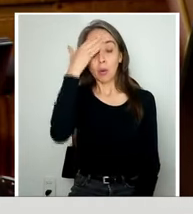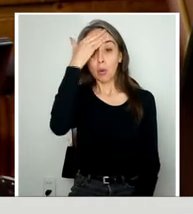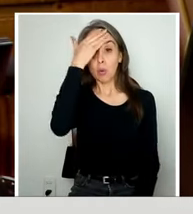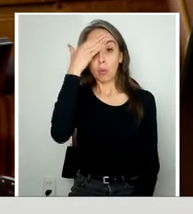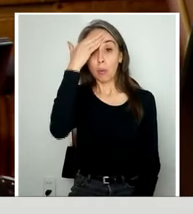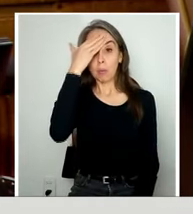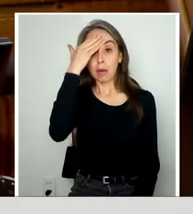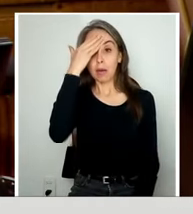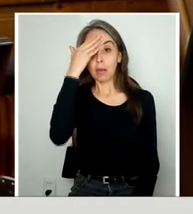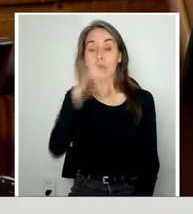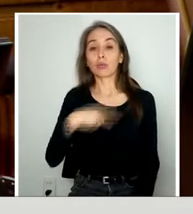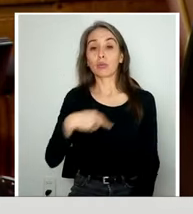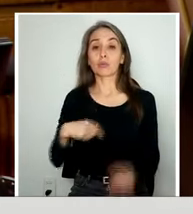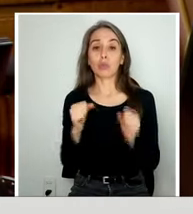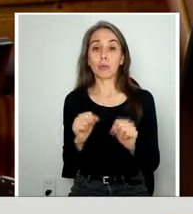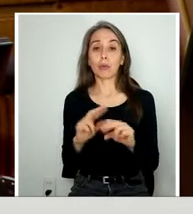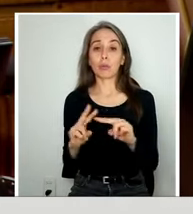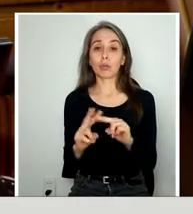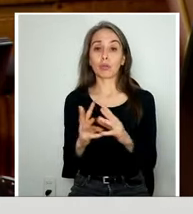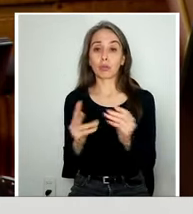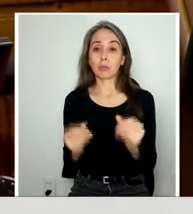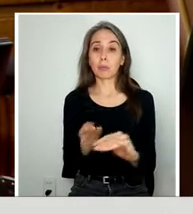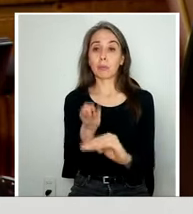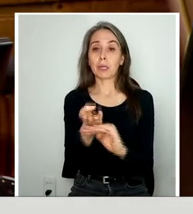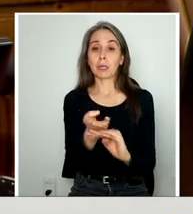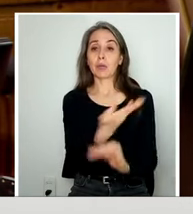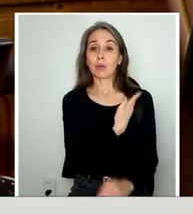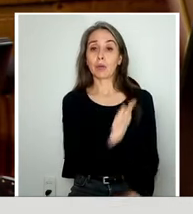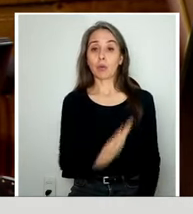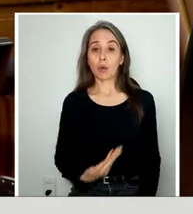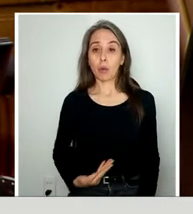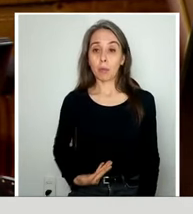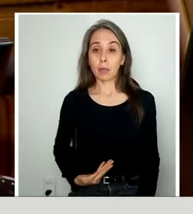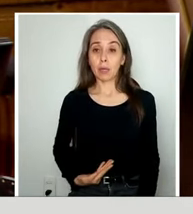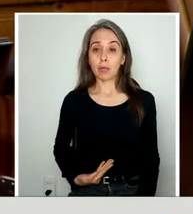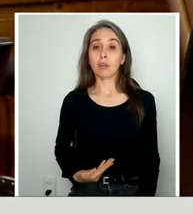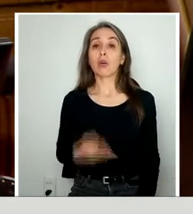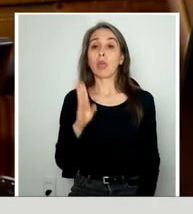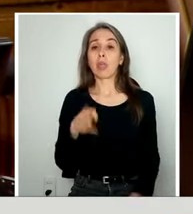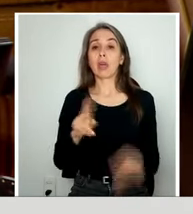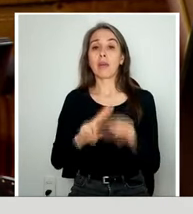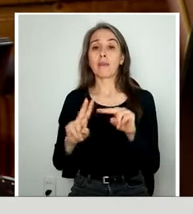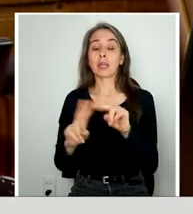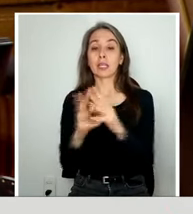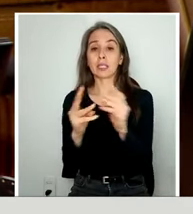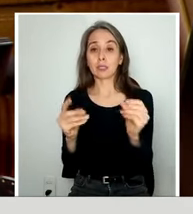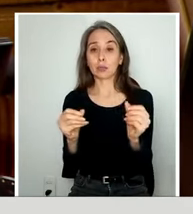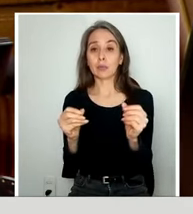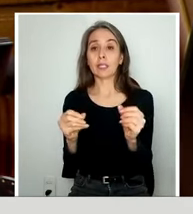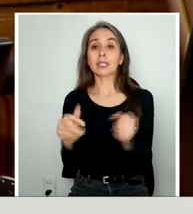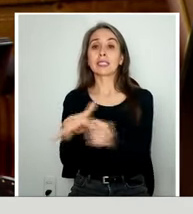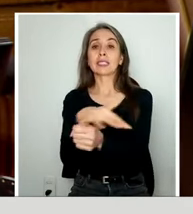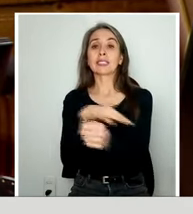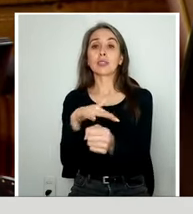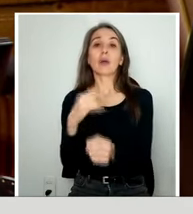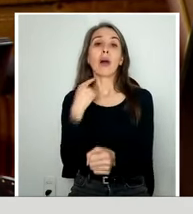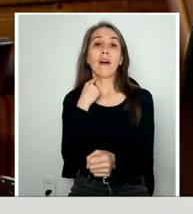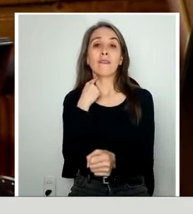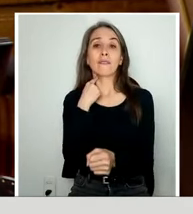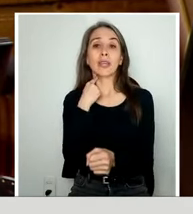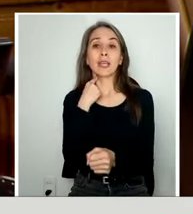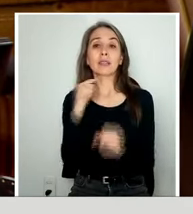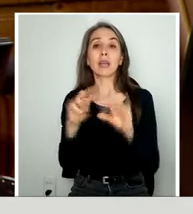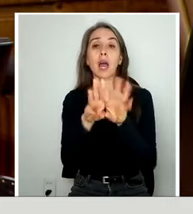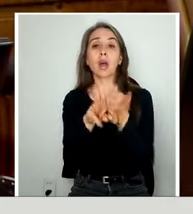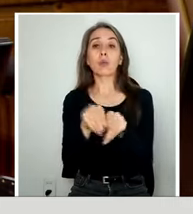tenemos que ser capaces de resolver Y le pido al gobierno que debe resolverlo se trata de la situación que está afectando a los clubes de